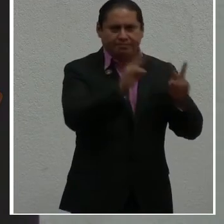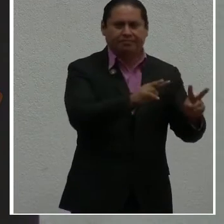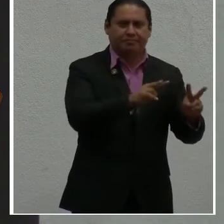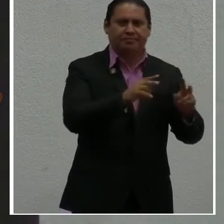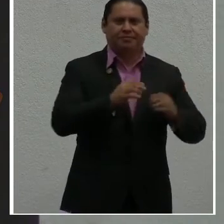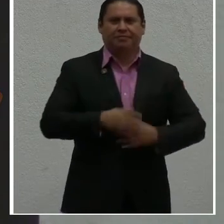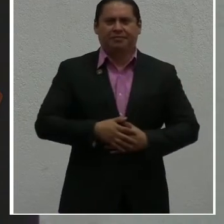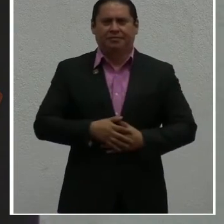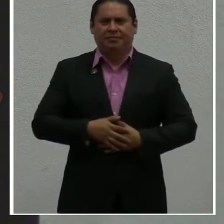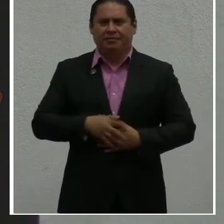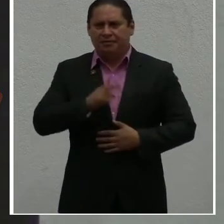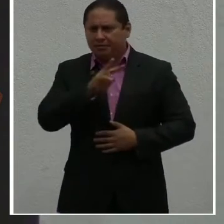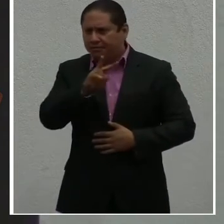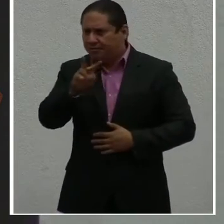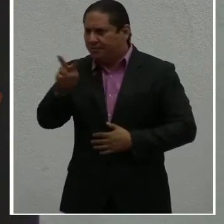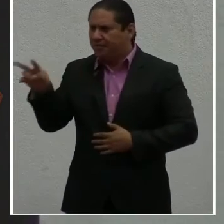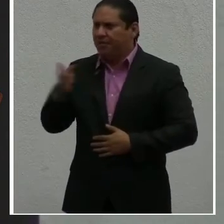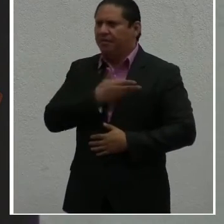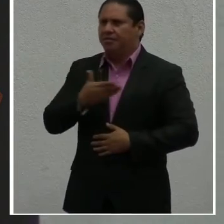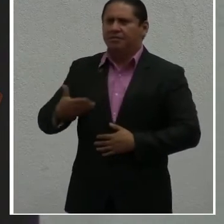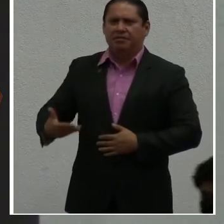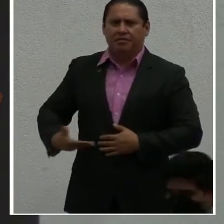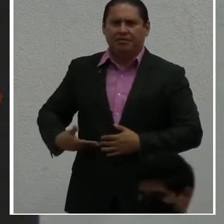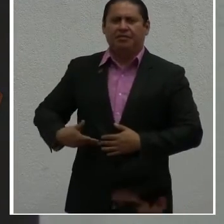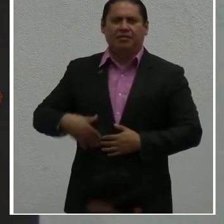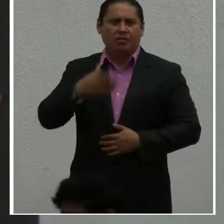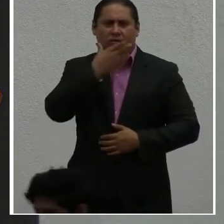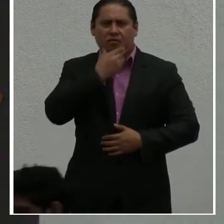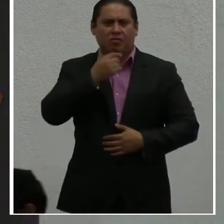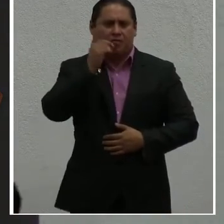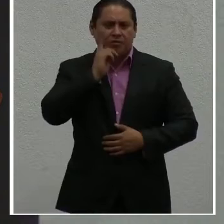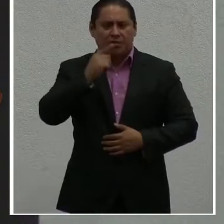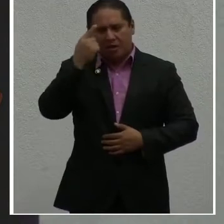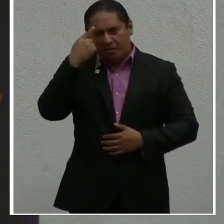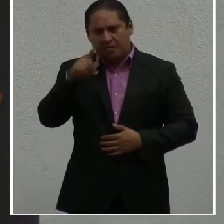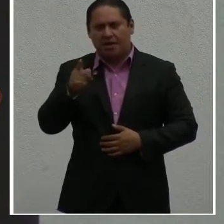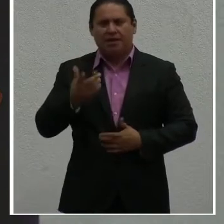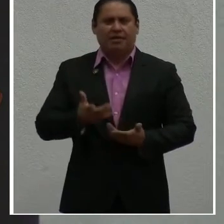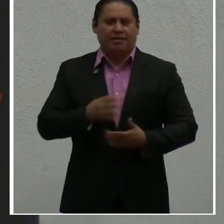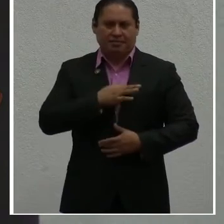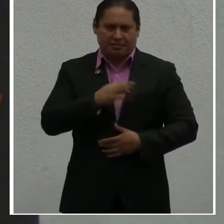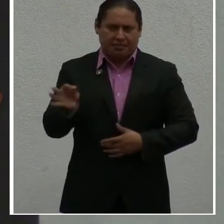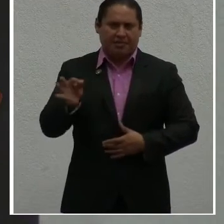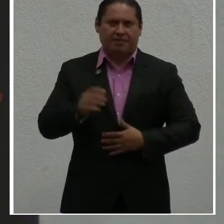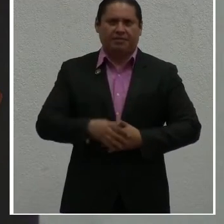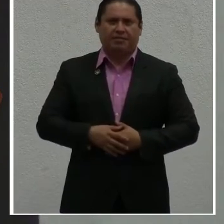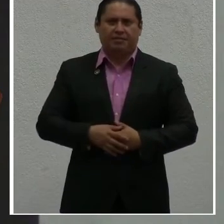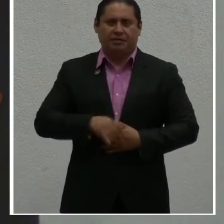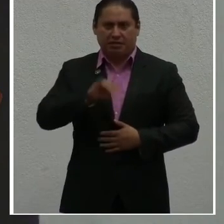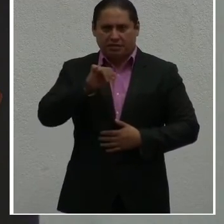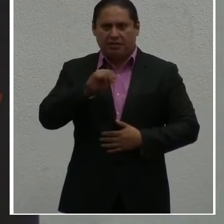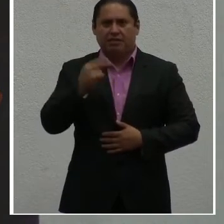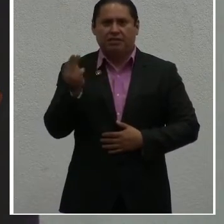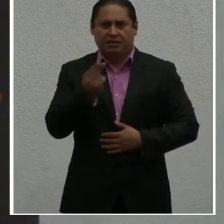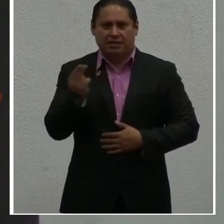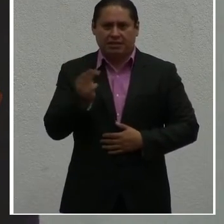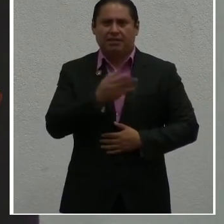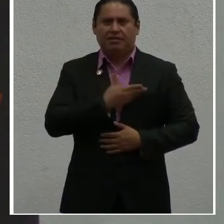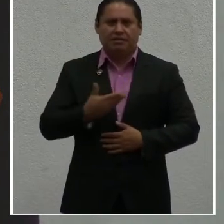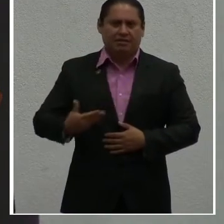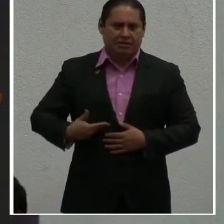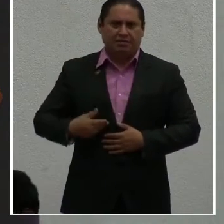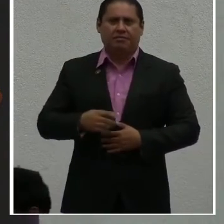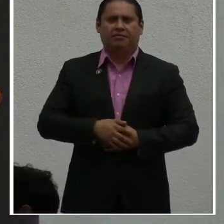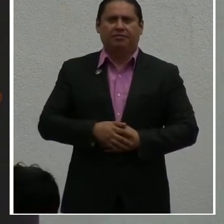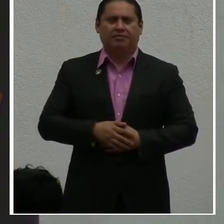nuestra gente con esos presidentes y esas presidentas para que les den. Sí necesitan dinero los presidentes, los